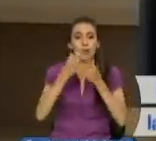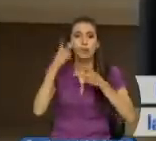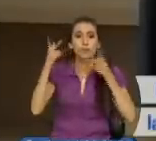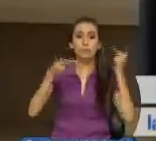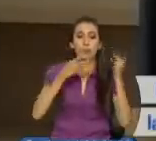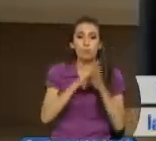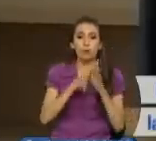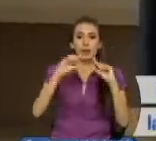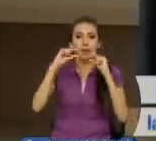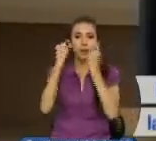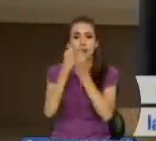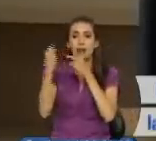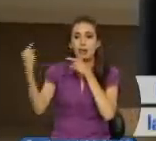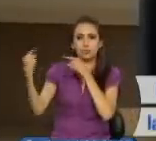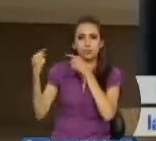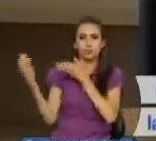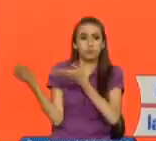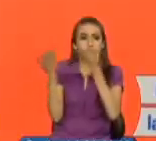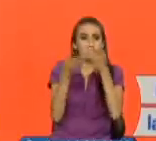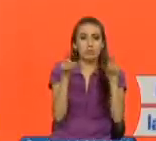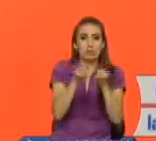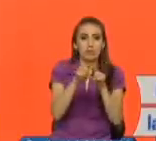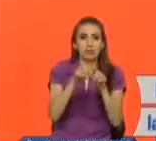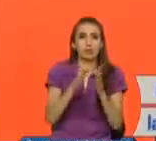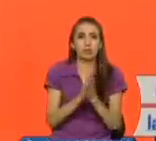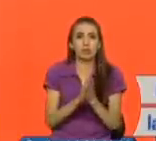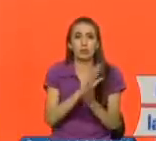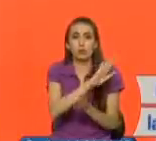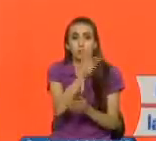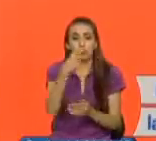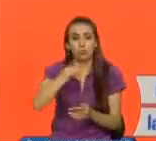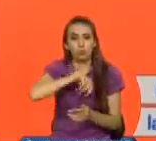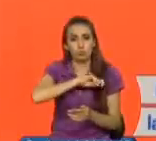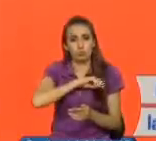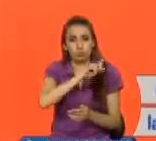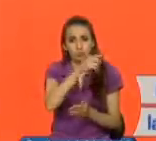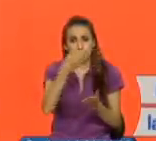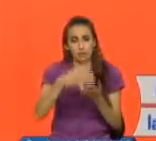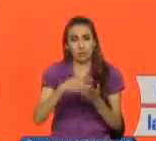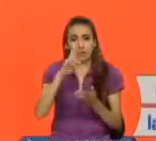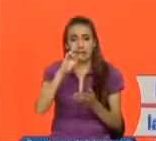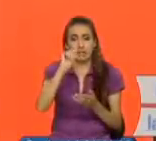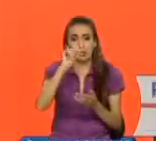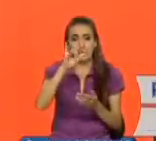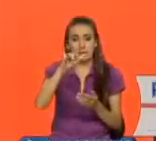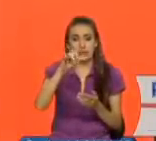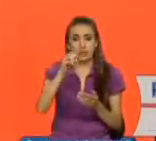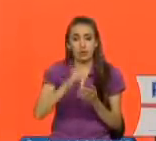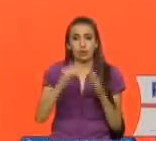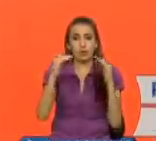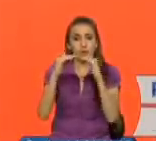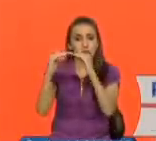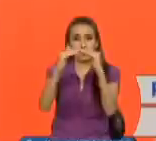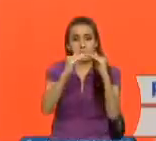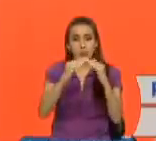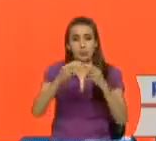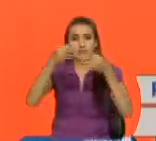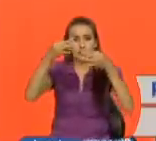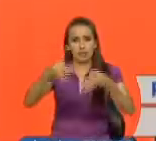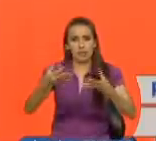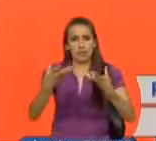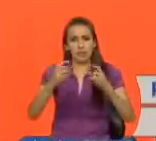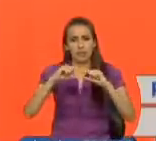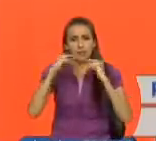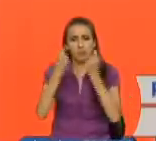la no ha tardado en reaccionar Señor rajoy por dignidad y no la suya sino la de nuestra democracia le exigimos desde el